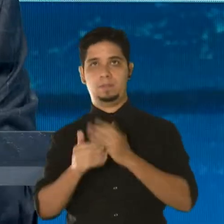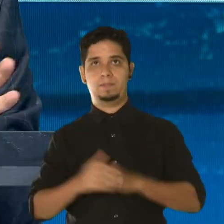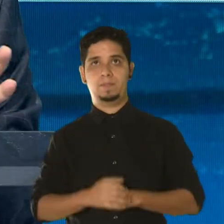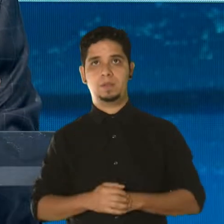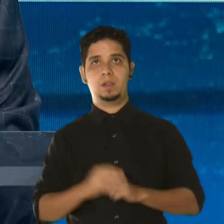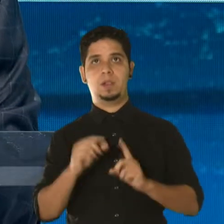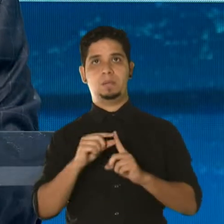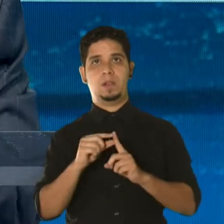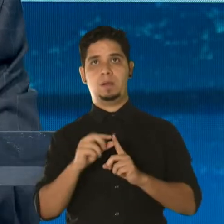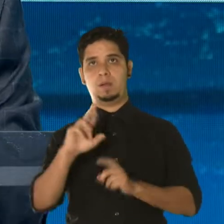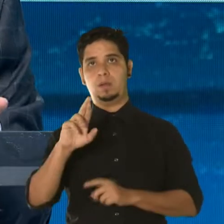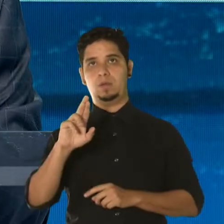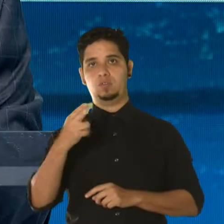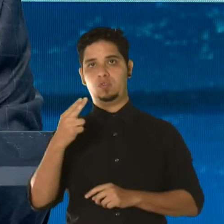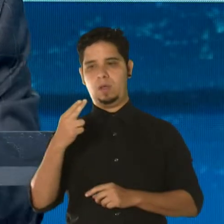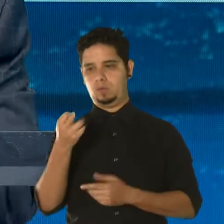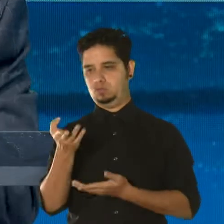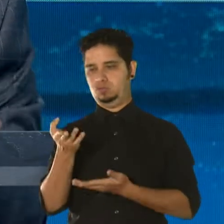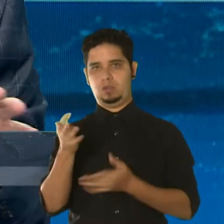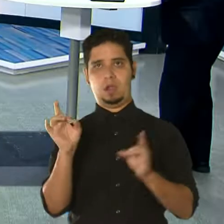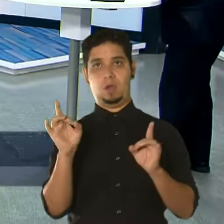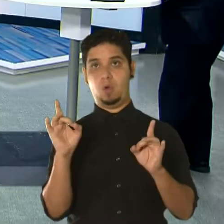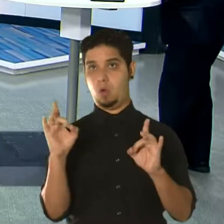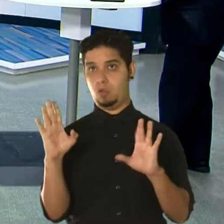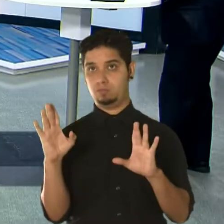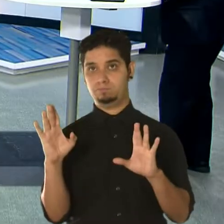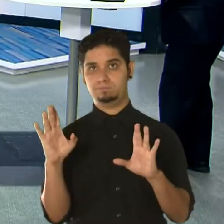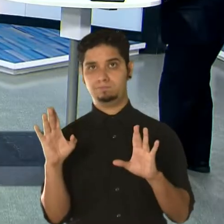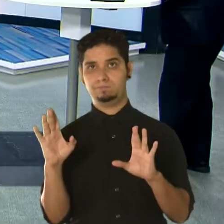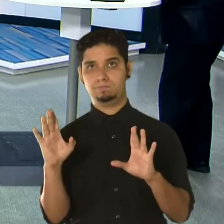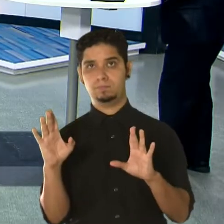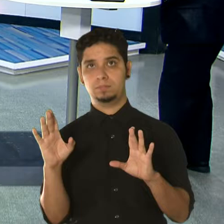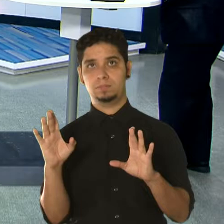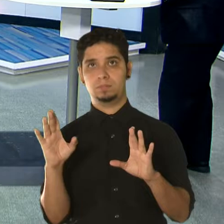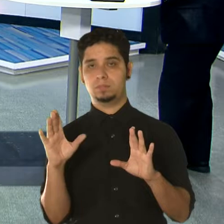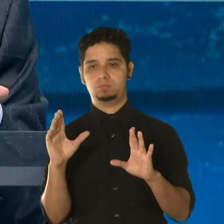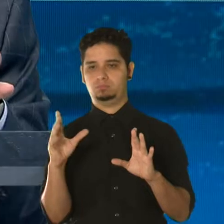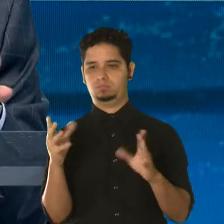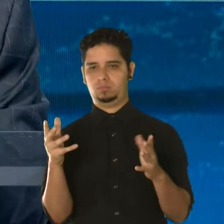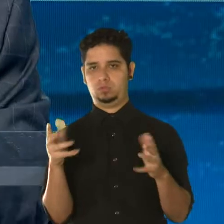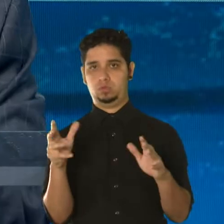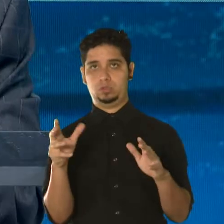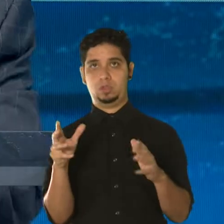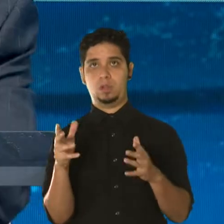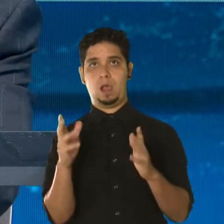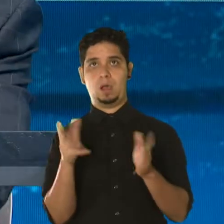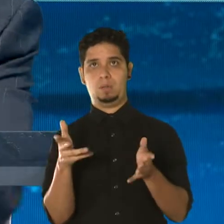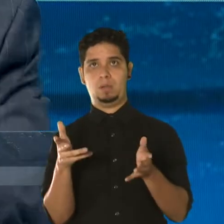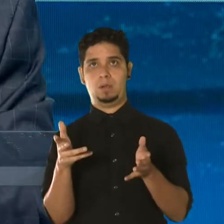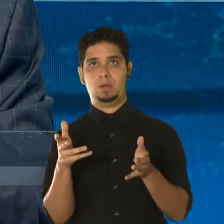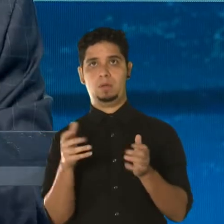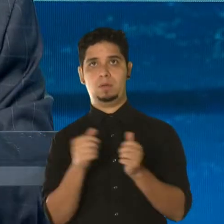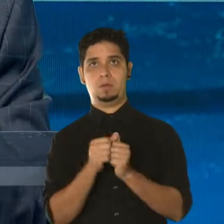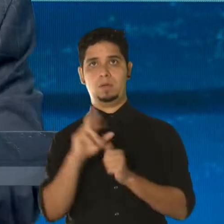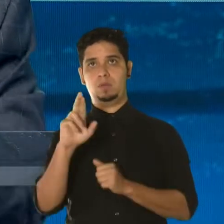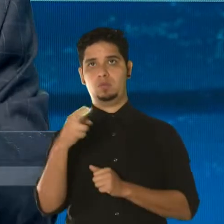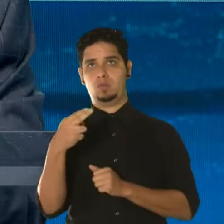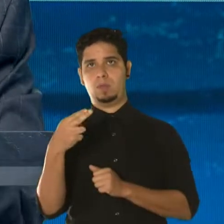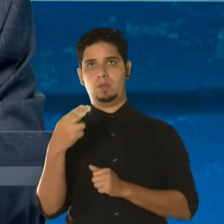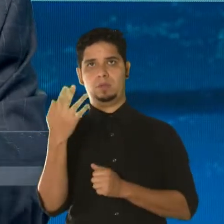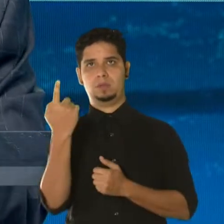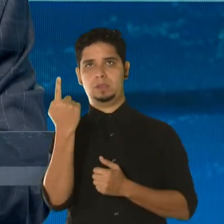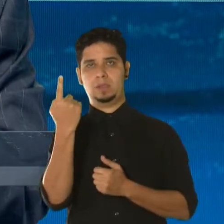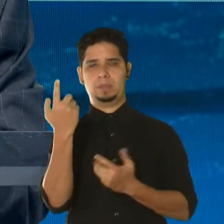humanos yo la odio. La odio. Bueno, ya no me invitan a hablar en recursos humanos porque